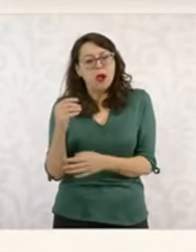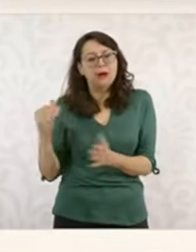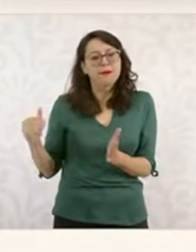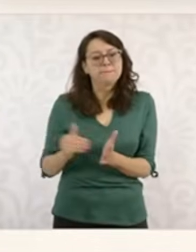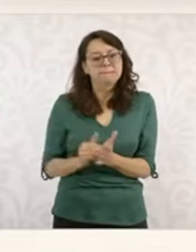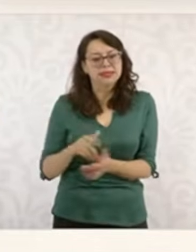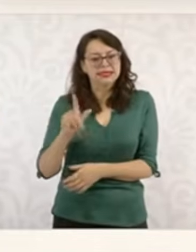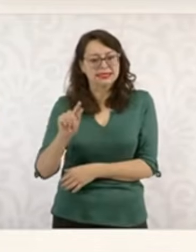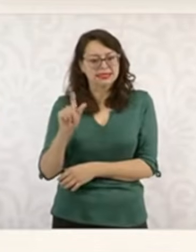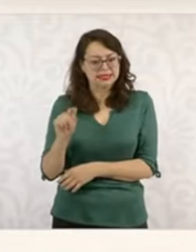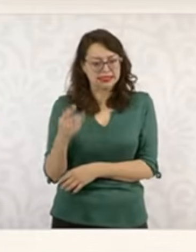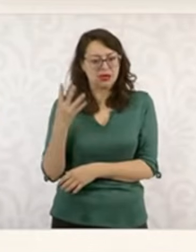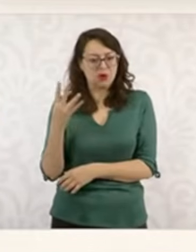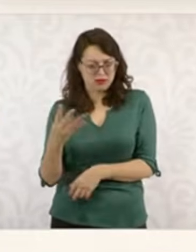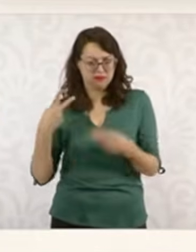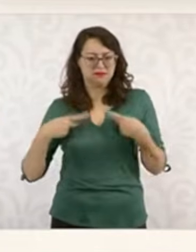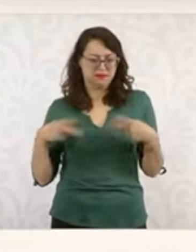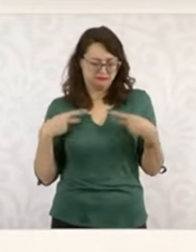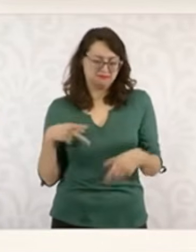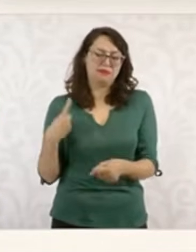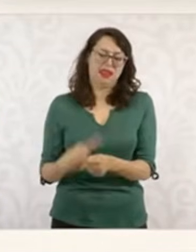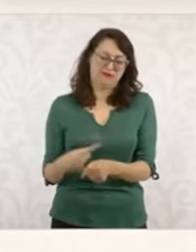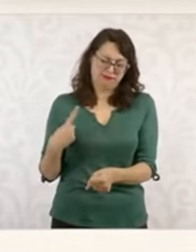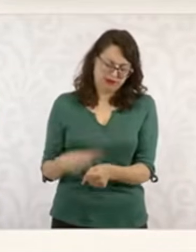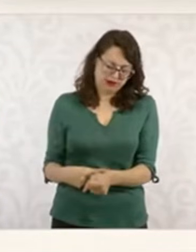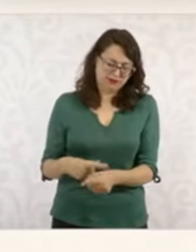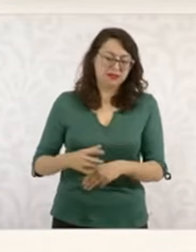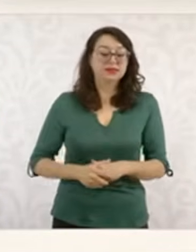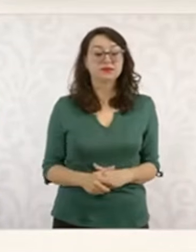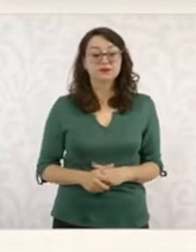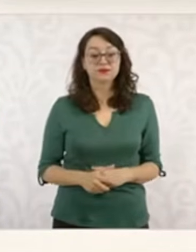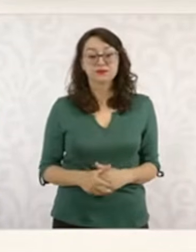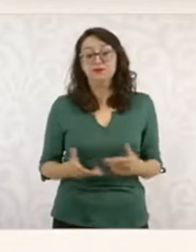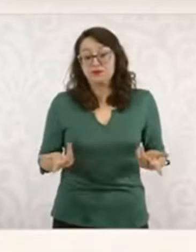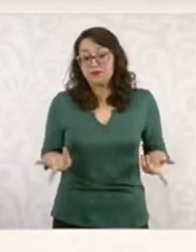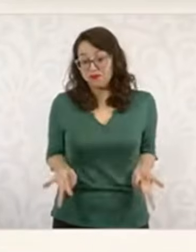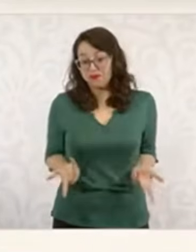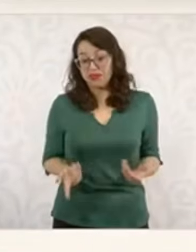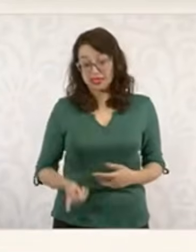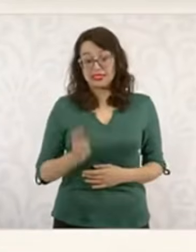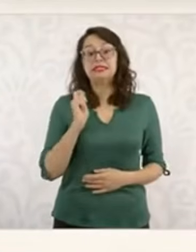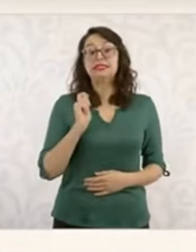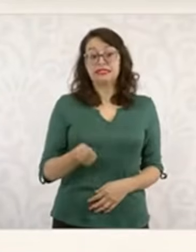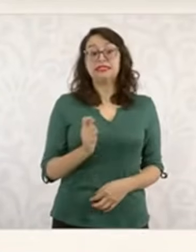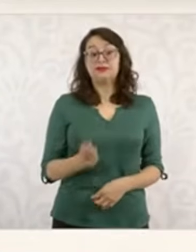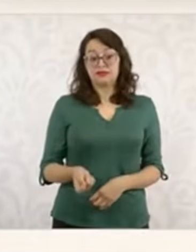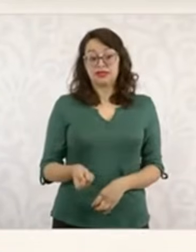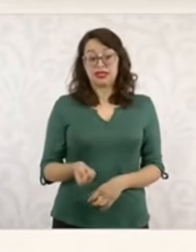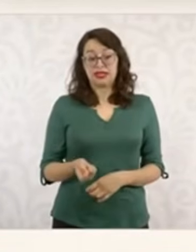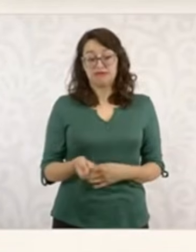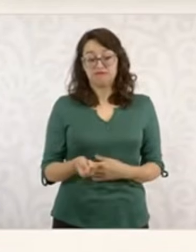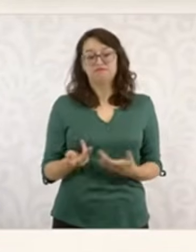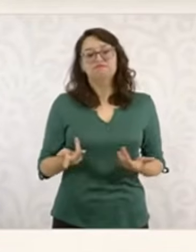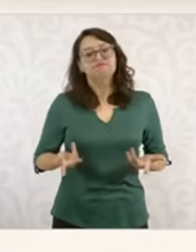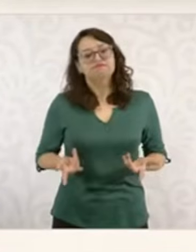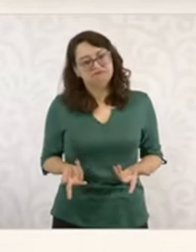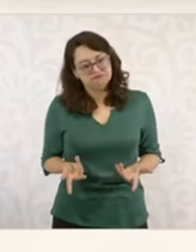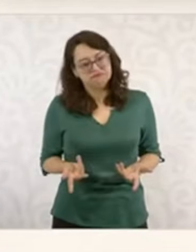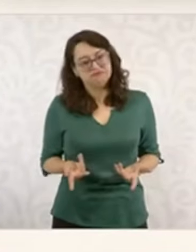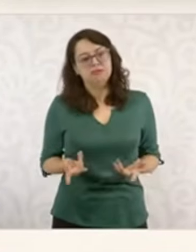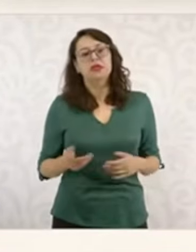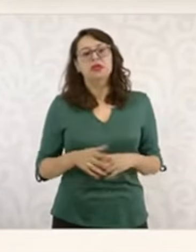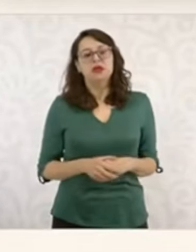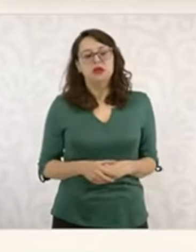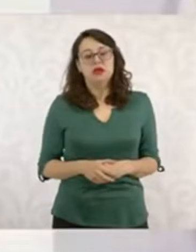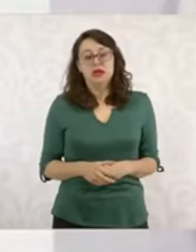de sarampión. Eso quiere decir, si uno lo traduce en números, es que tenemos una tasa de